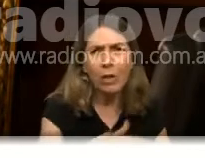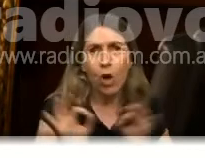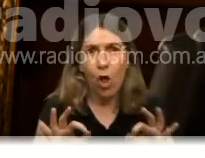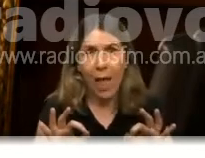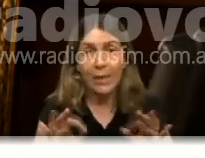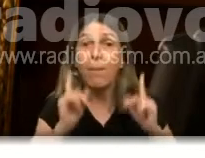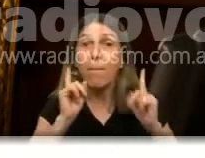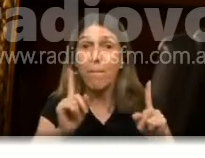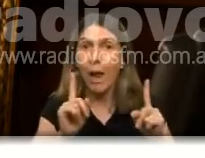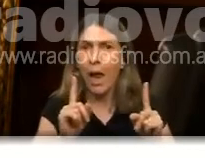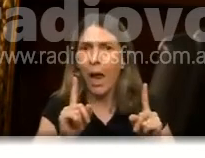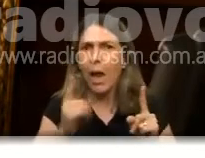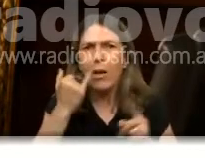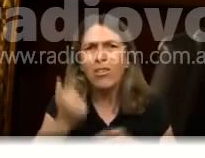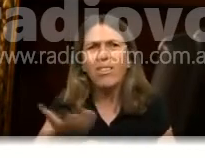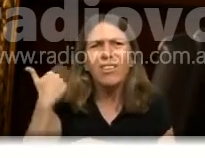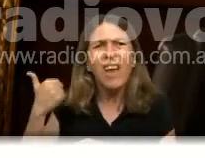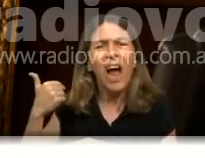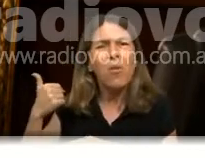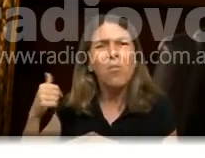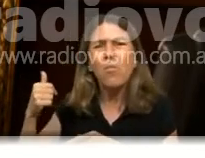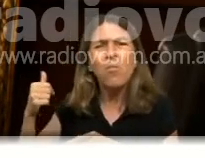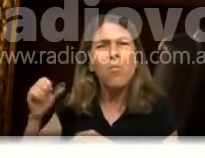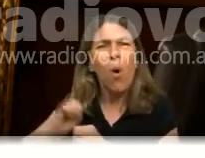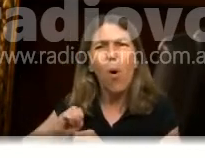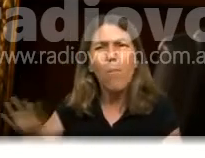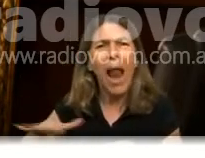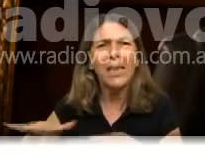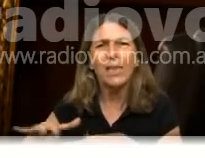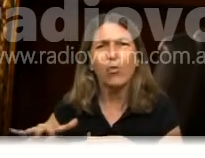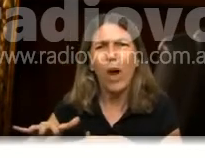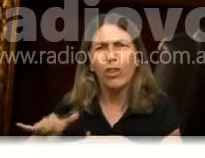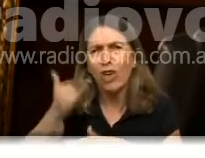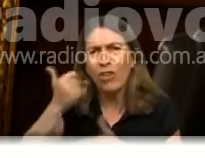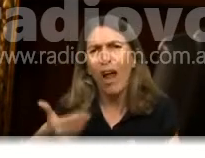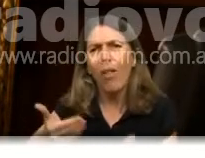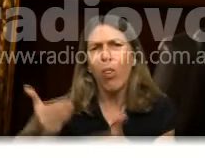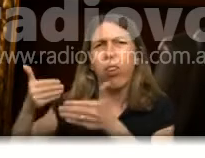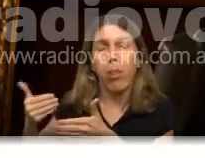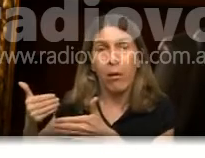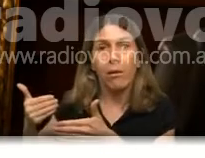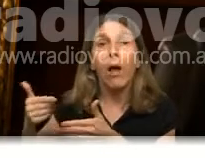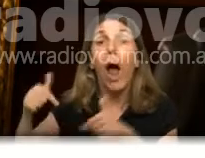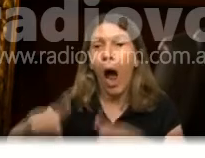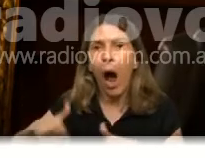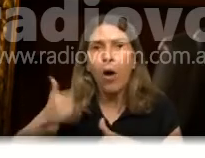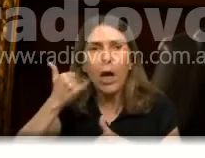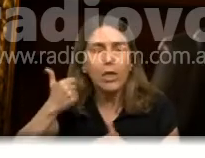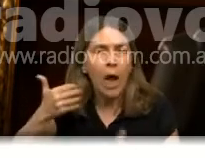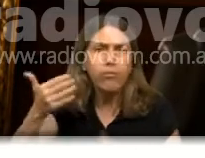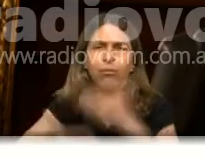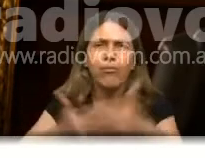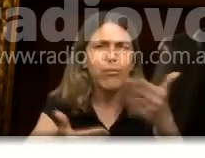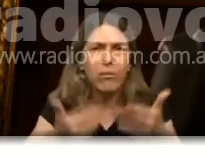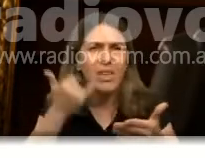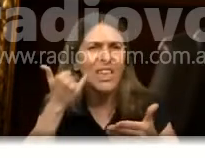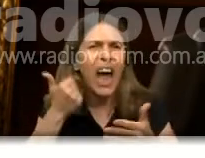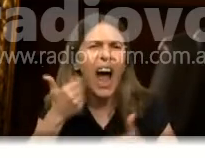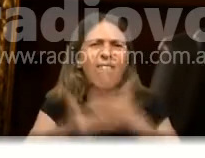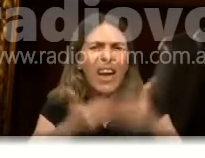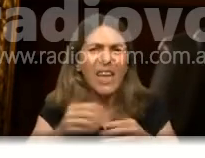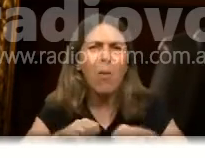pero es que veníamos desde muy atrás ahora sí ya estamos encaminados y avanzando